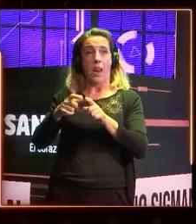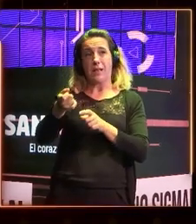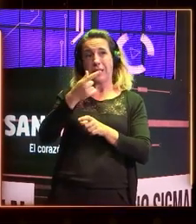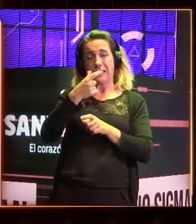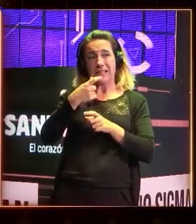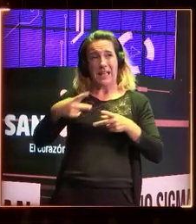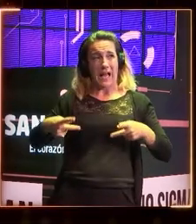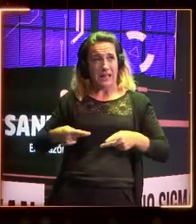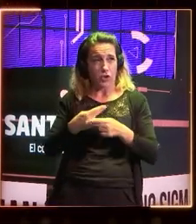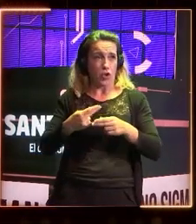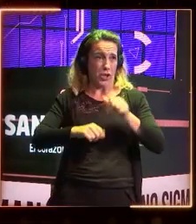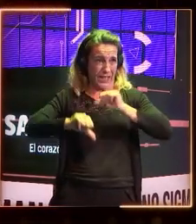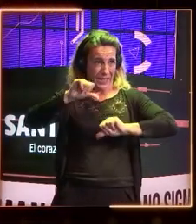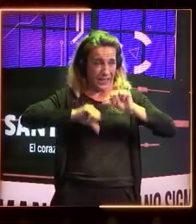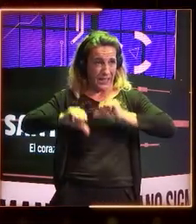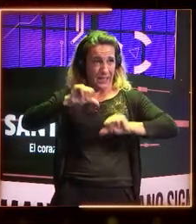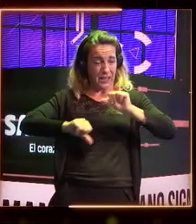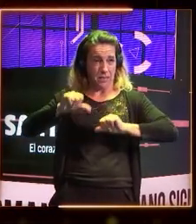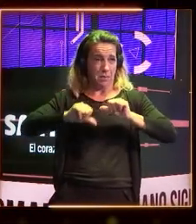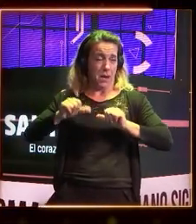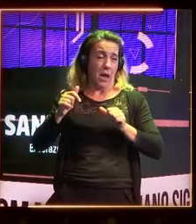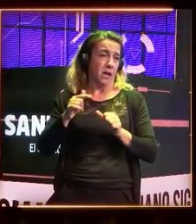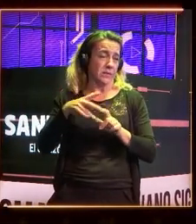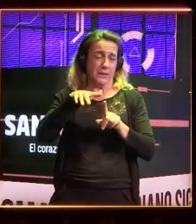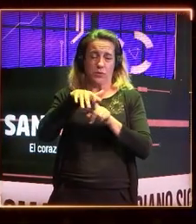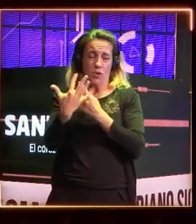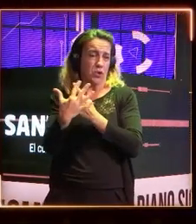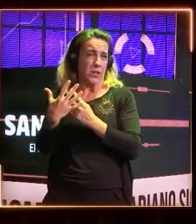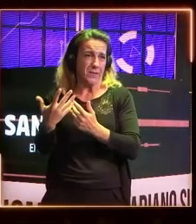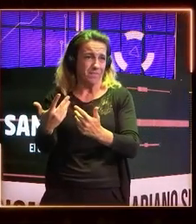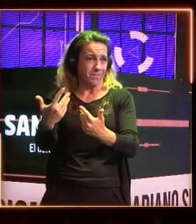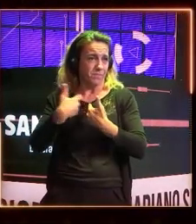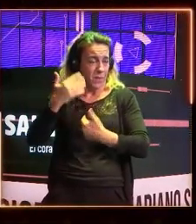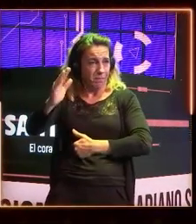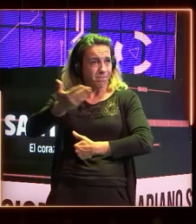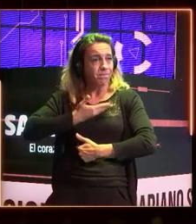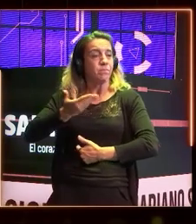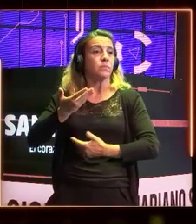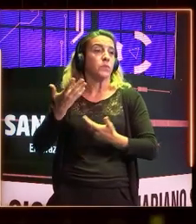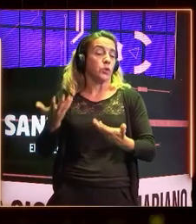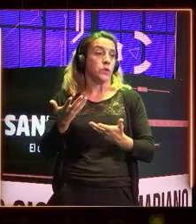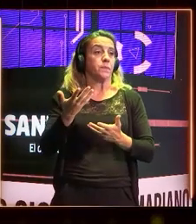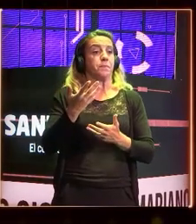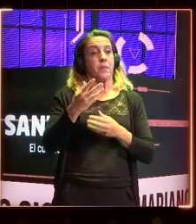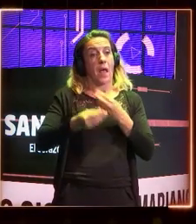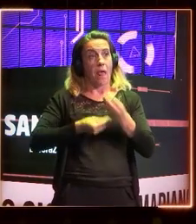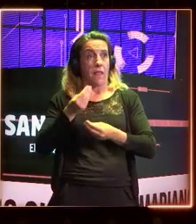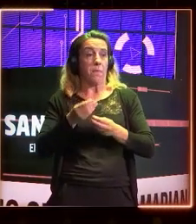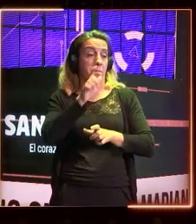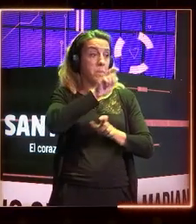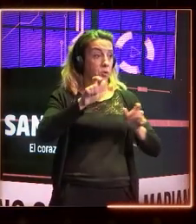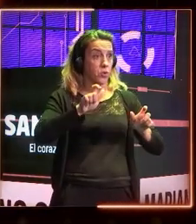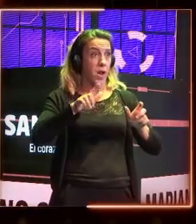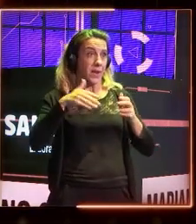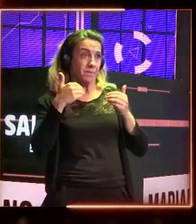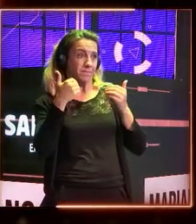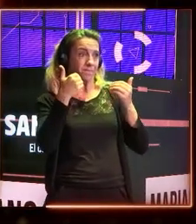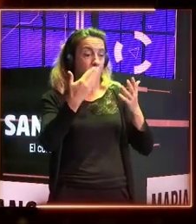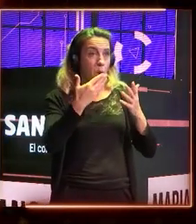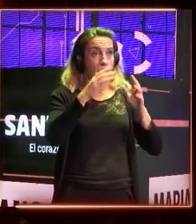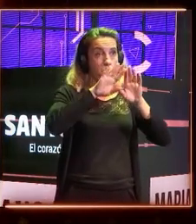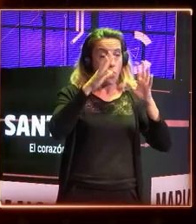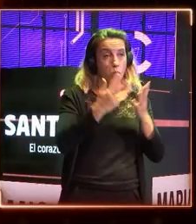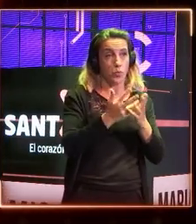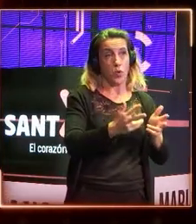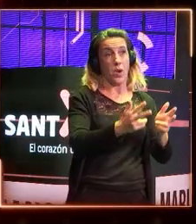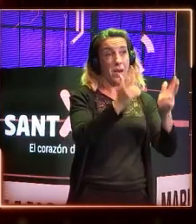cantidad de indecencias completamente inhumanas hacen que la persona que nos regaló de alguna manera el mundo libre en el que todavía vivimos hoy vamos